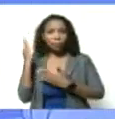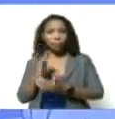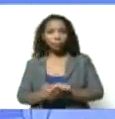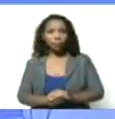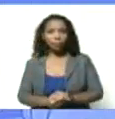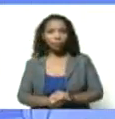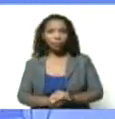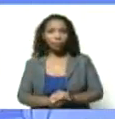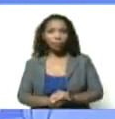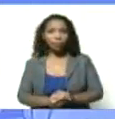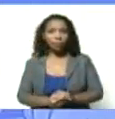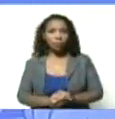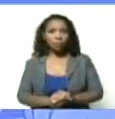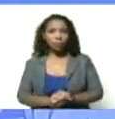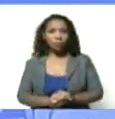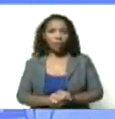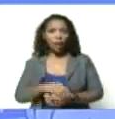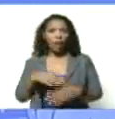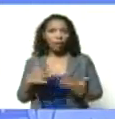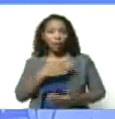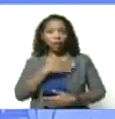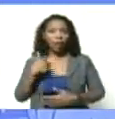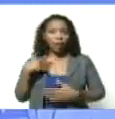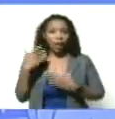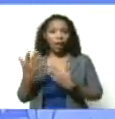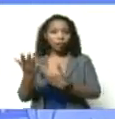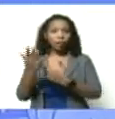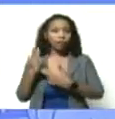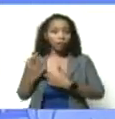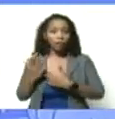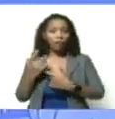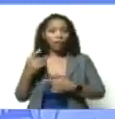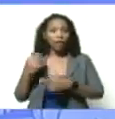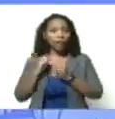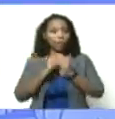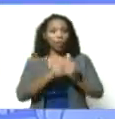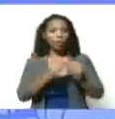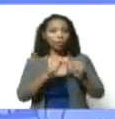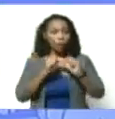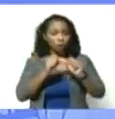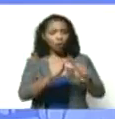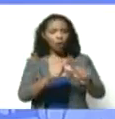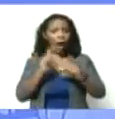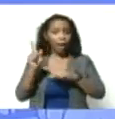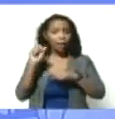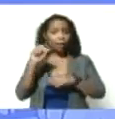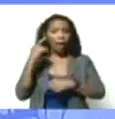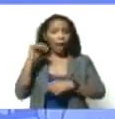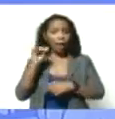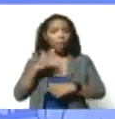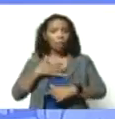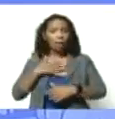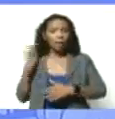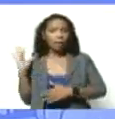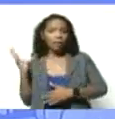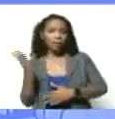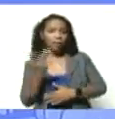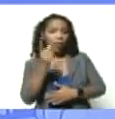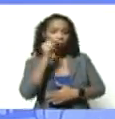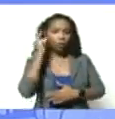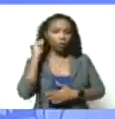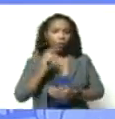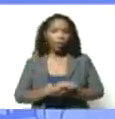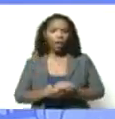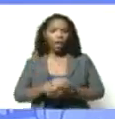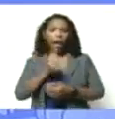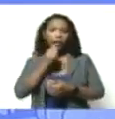guardará para la vida eterna. El que quiera servirme, que me siga. Y donde esté yo, allí también estará mi servidor y mi servidora. Al que